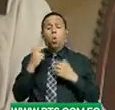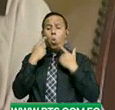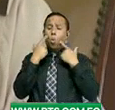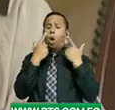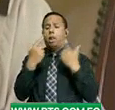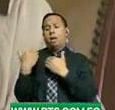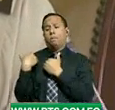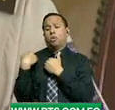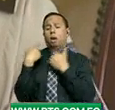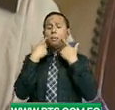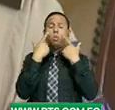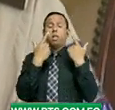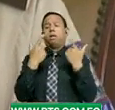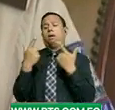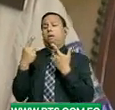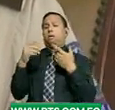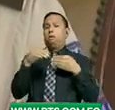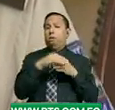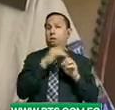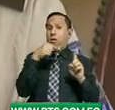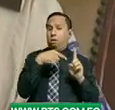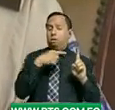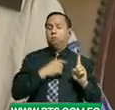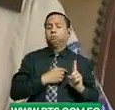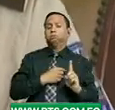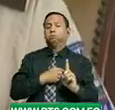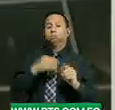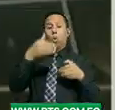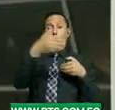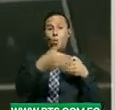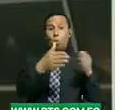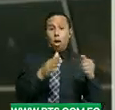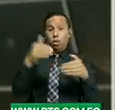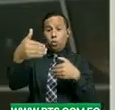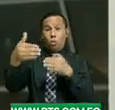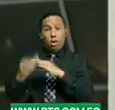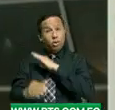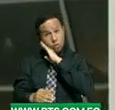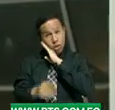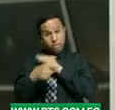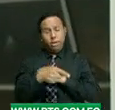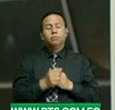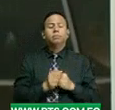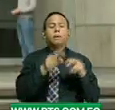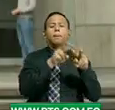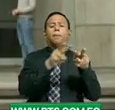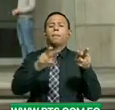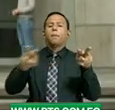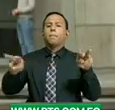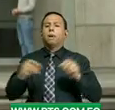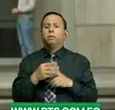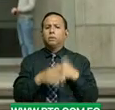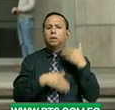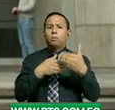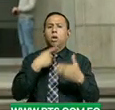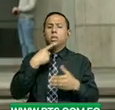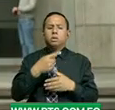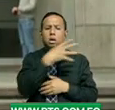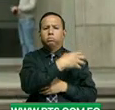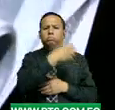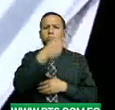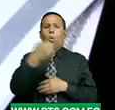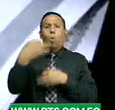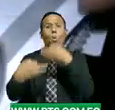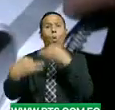por eso que se acerca a estas habitaciones. Ya posterior, fiscalía confirmó que un juez ordenó prisión preventiva para